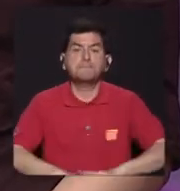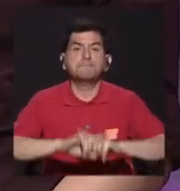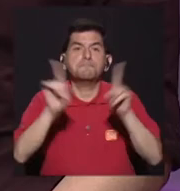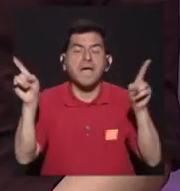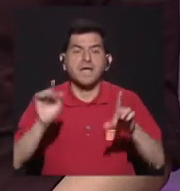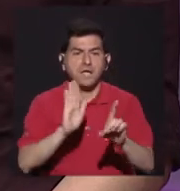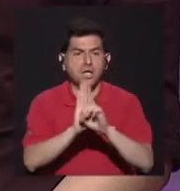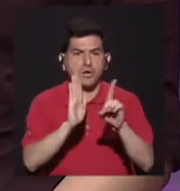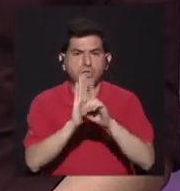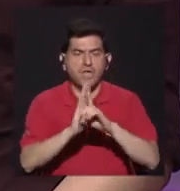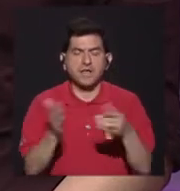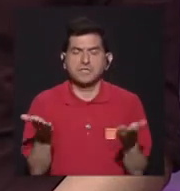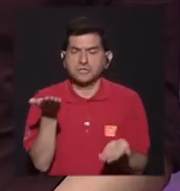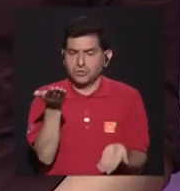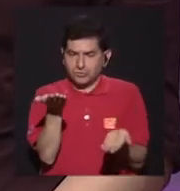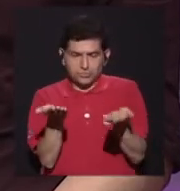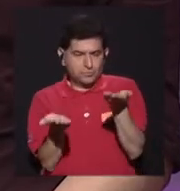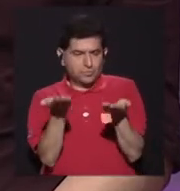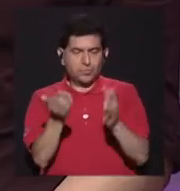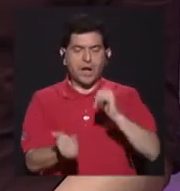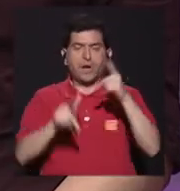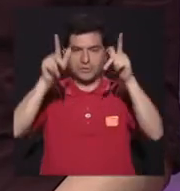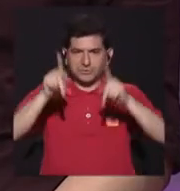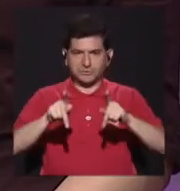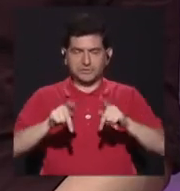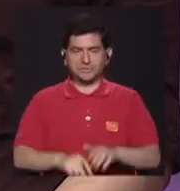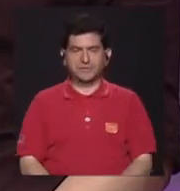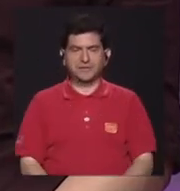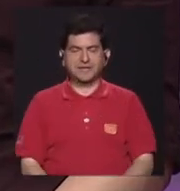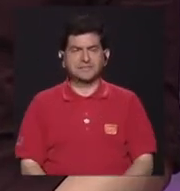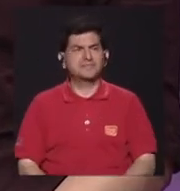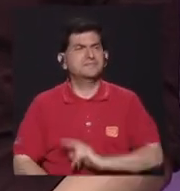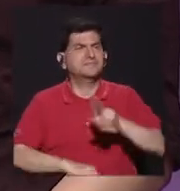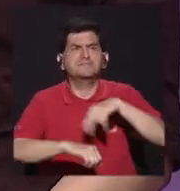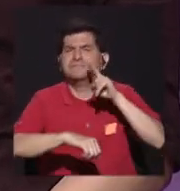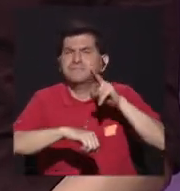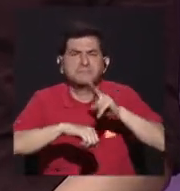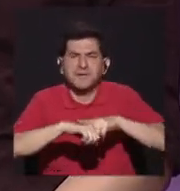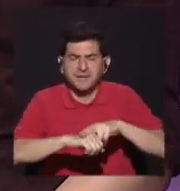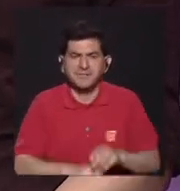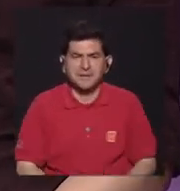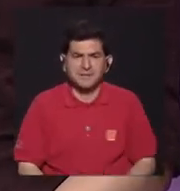que esos derechos vayan en equilibrio con los derechos de otras personas. Generalmente